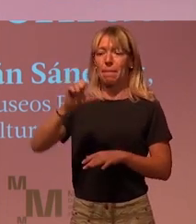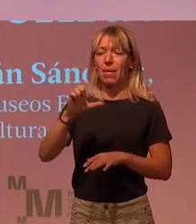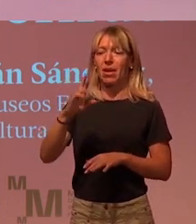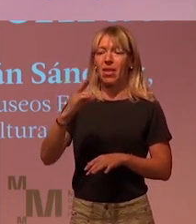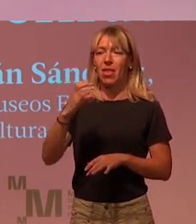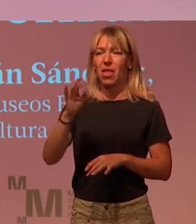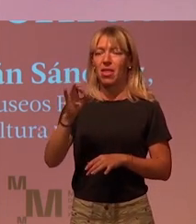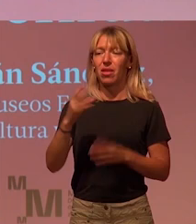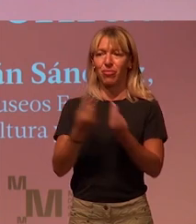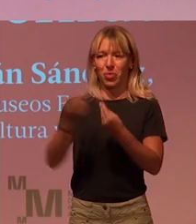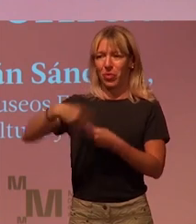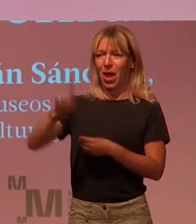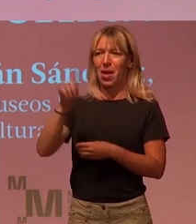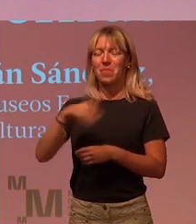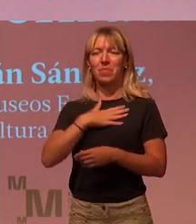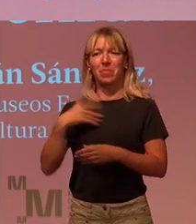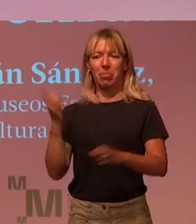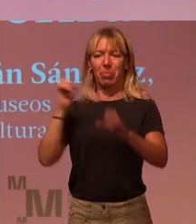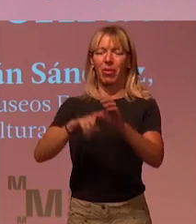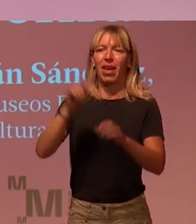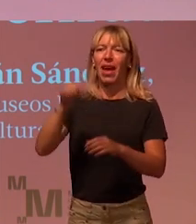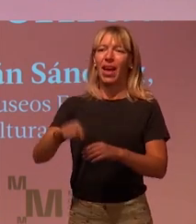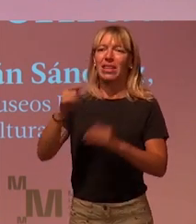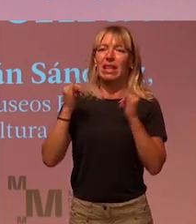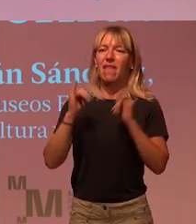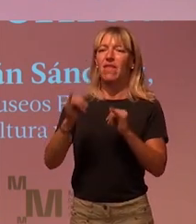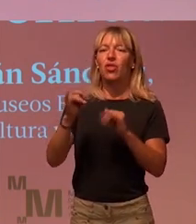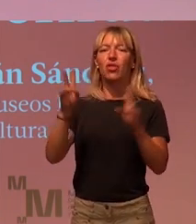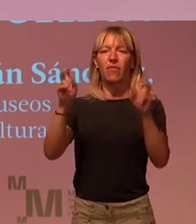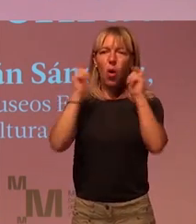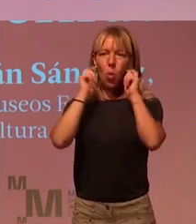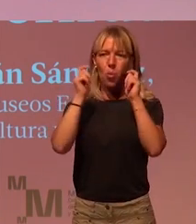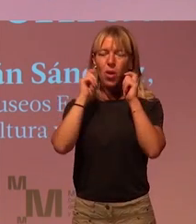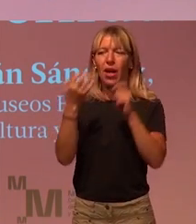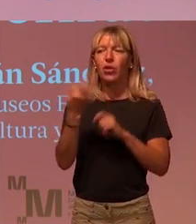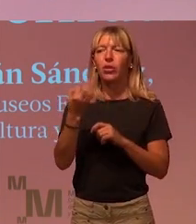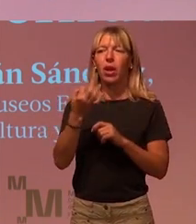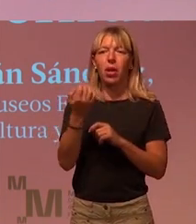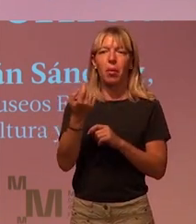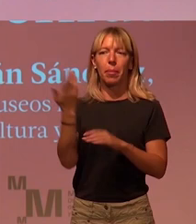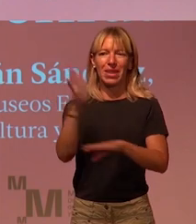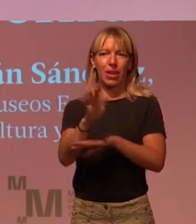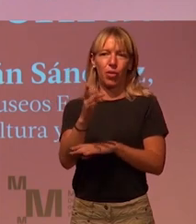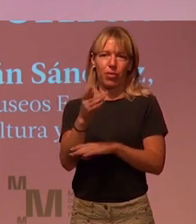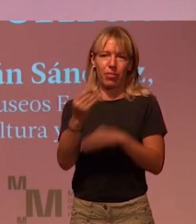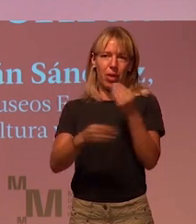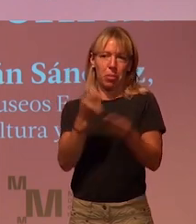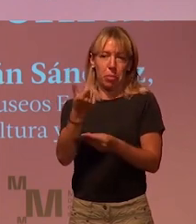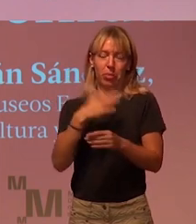con nosotros, sino que también se ha querido sumar a alguien más a este evento de cumpleaños, del que pocas presentaciones puedo hacer.